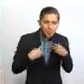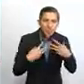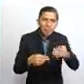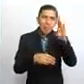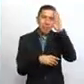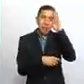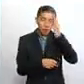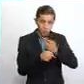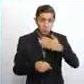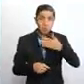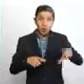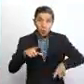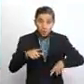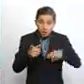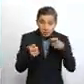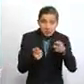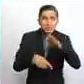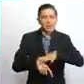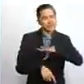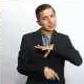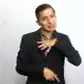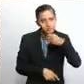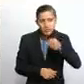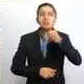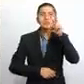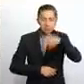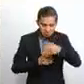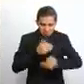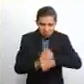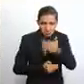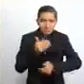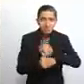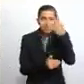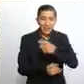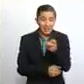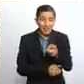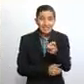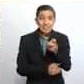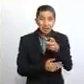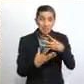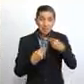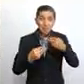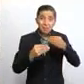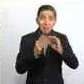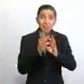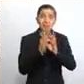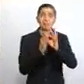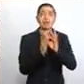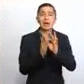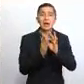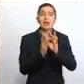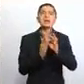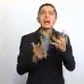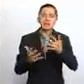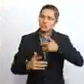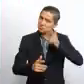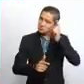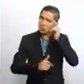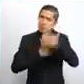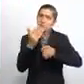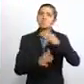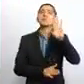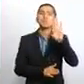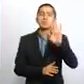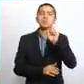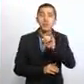Mi gobierno está poniendo todo su esfuerzo para seguir enfrentando esta crisis con dignidad, pero sobre todo con éxito.